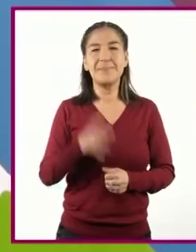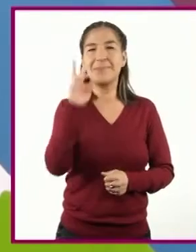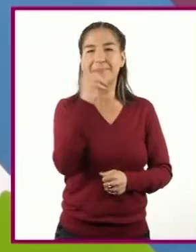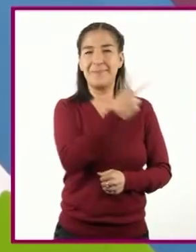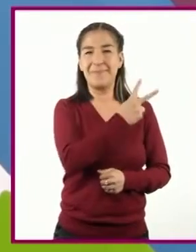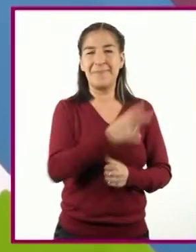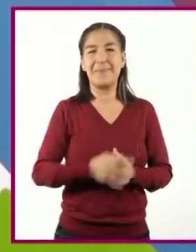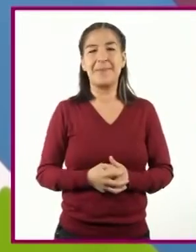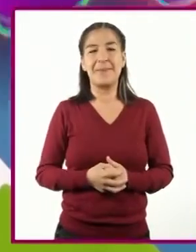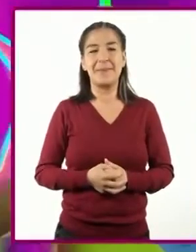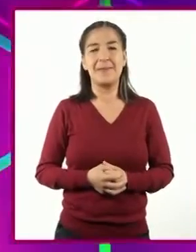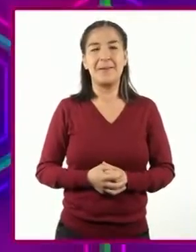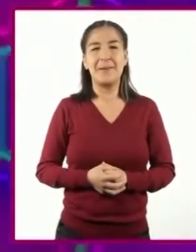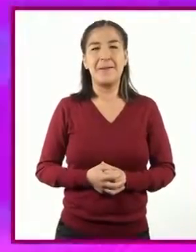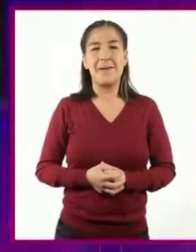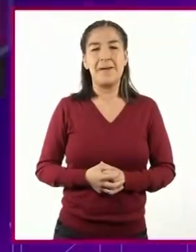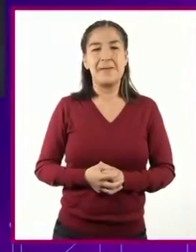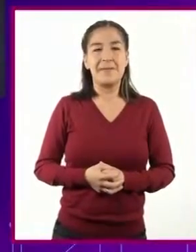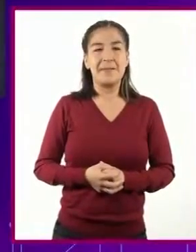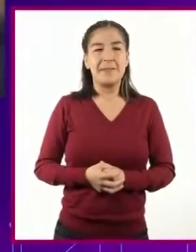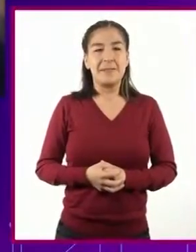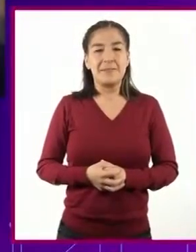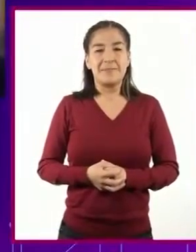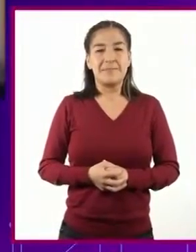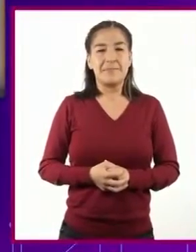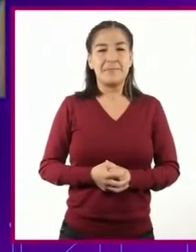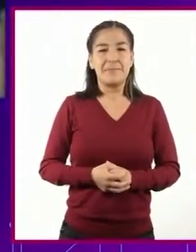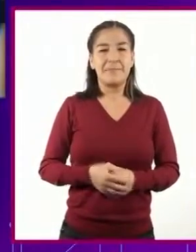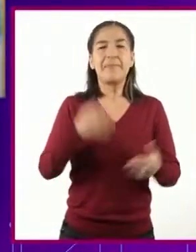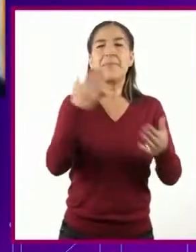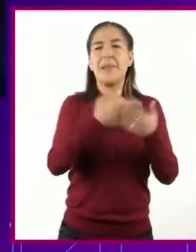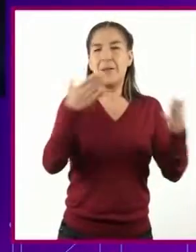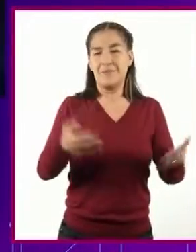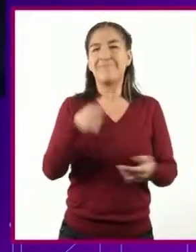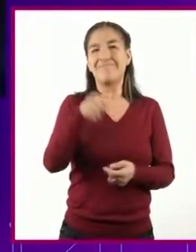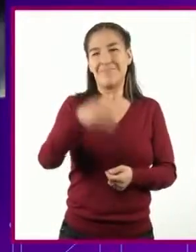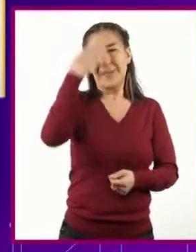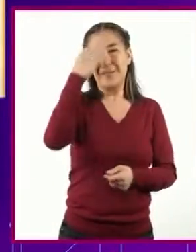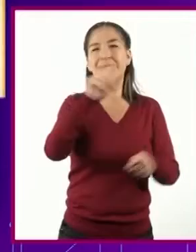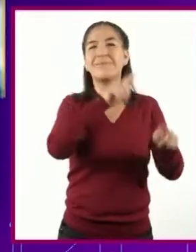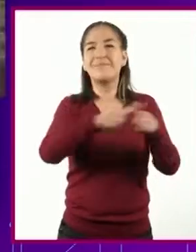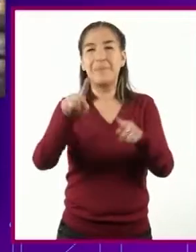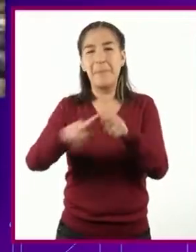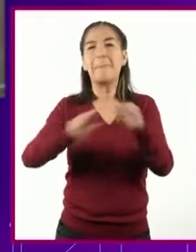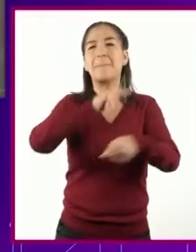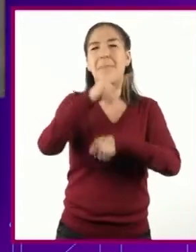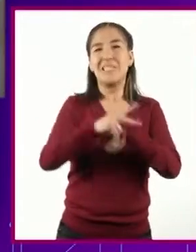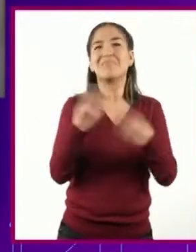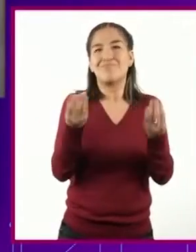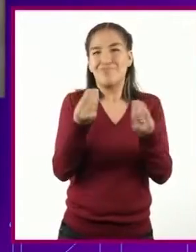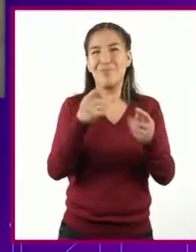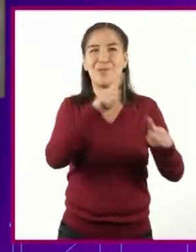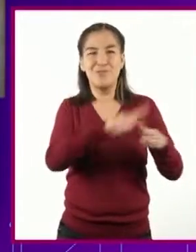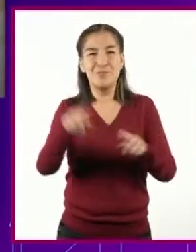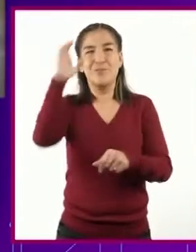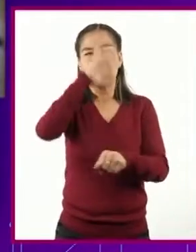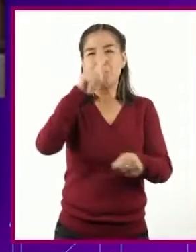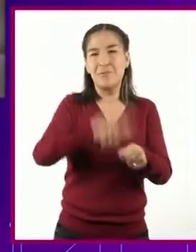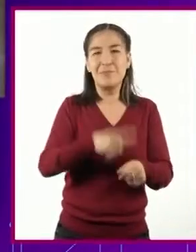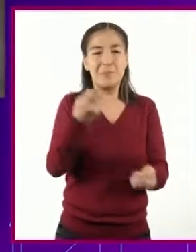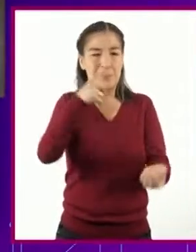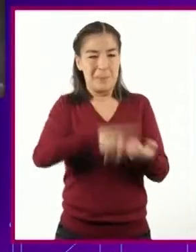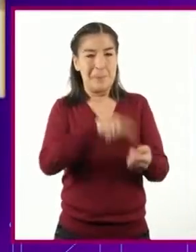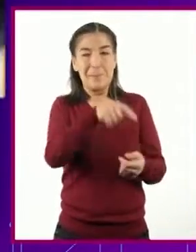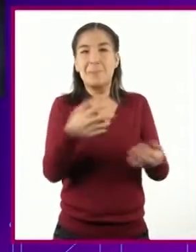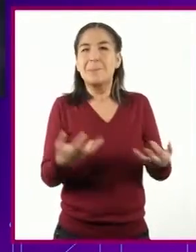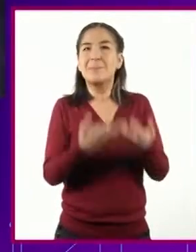¡Corre video! En la actualidad, la mayoría de los países son multiculturales, es decir, en sus